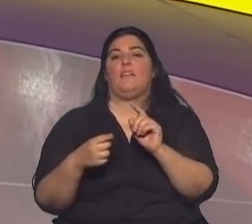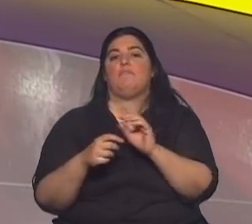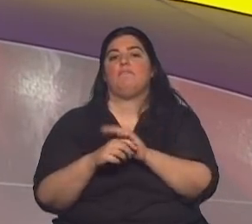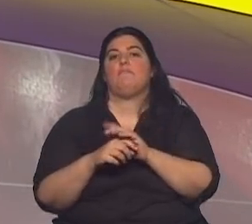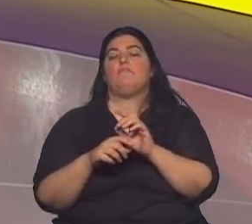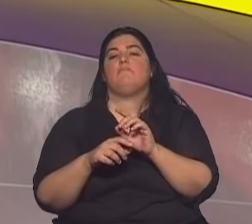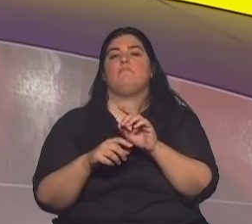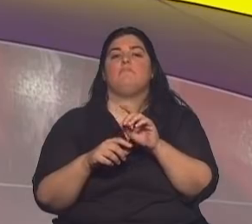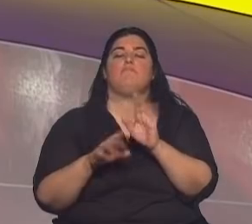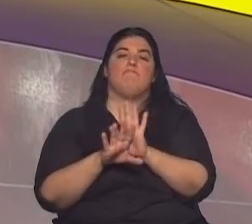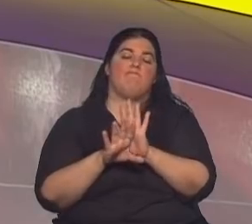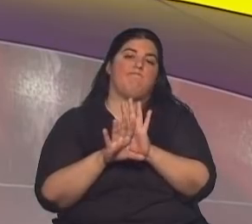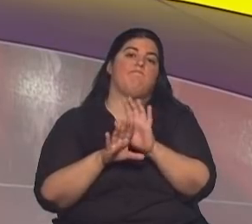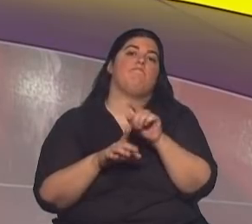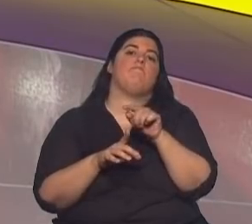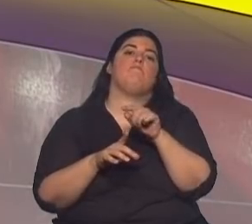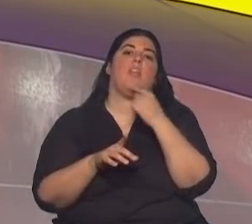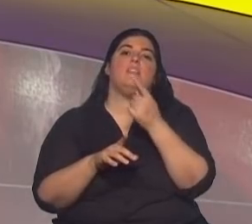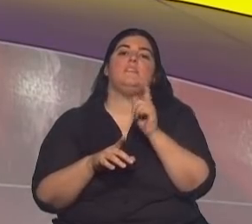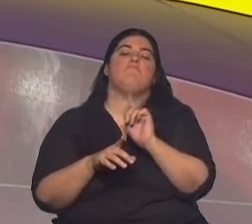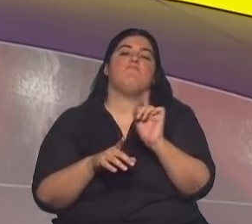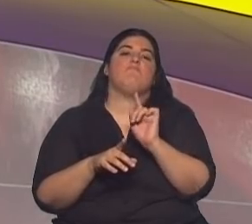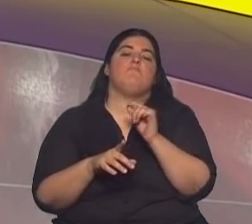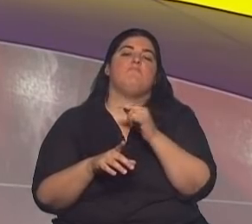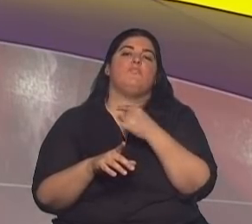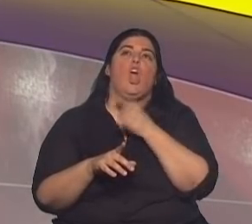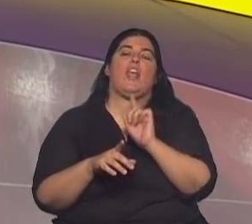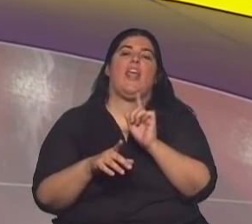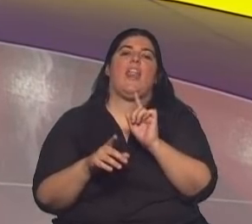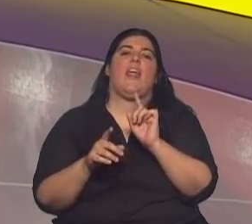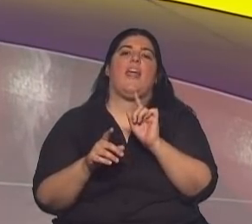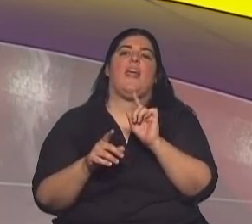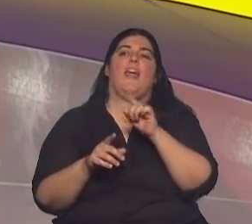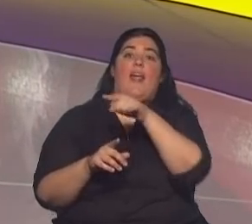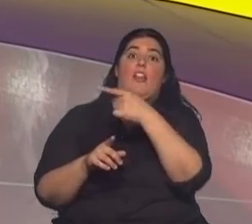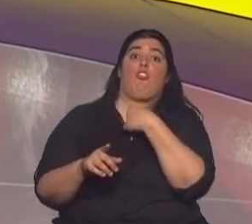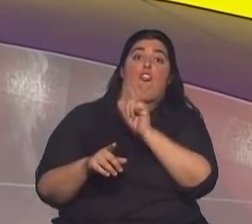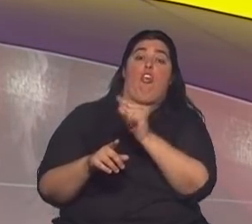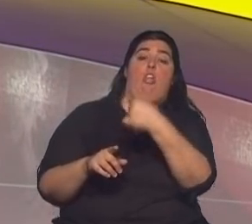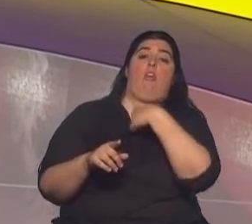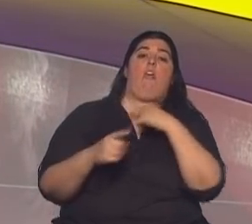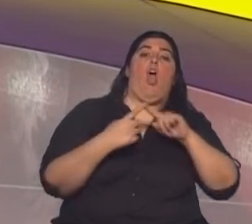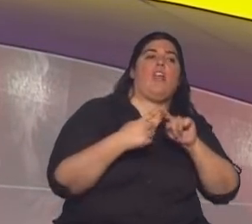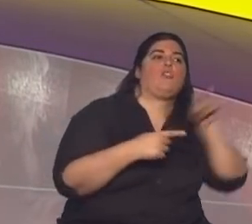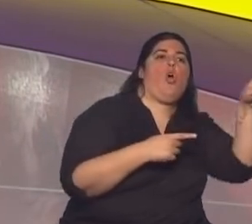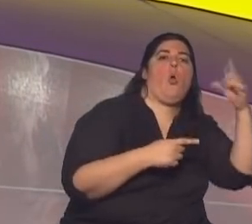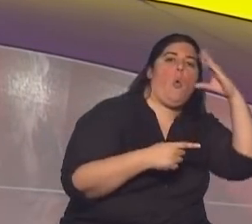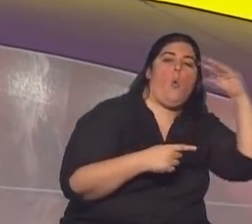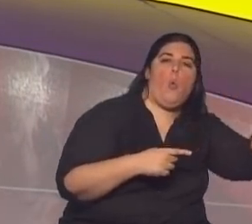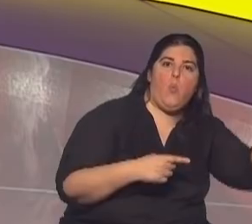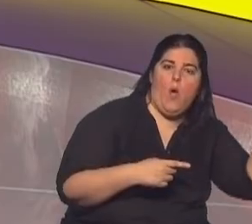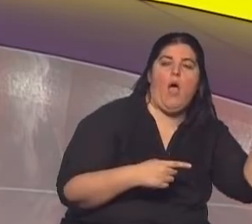este elemento, a este factor externo, que era que no quería que mantengan vínculos, por ejemplo, con Cuba, donde él tiene un